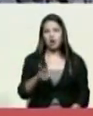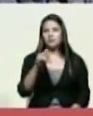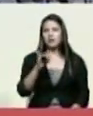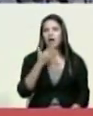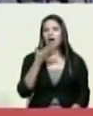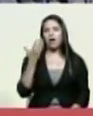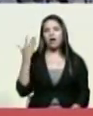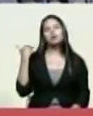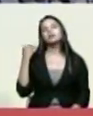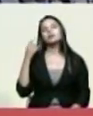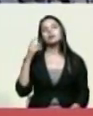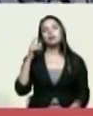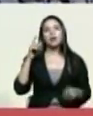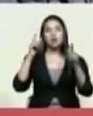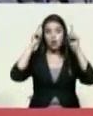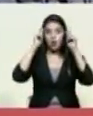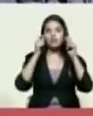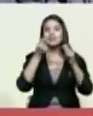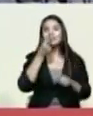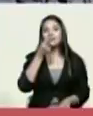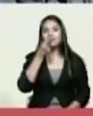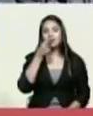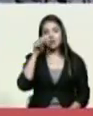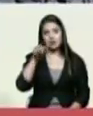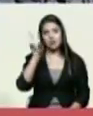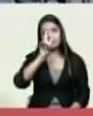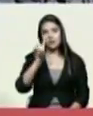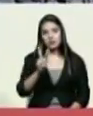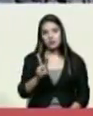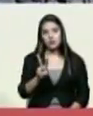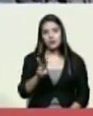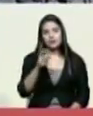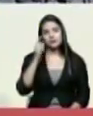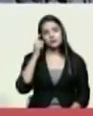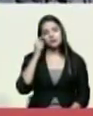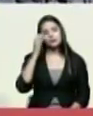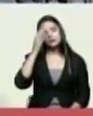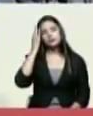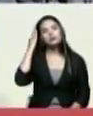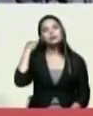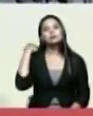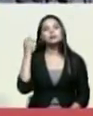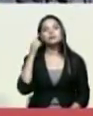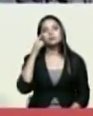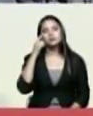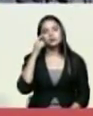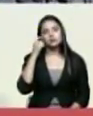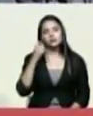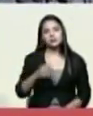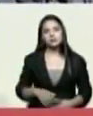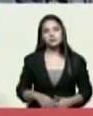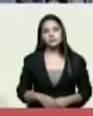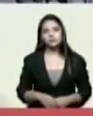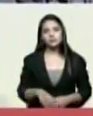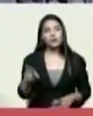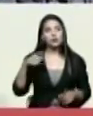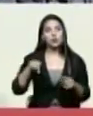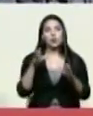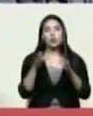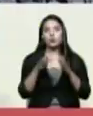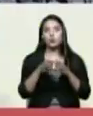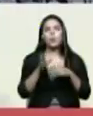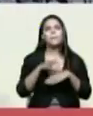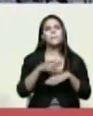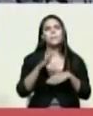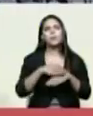cosa, las boinas verdes que ustedes veían aquí en Venezuela, eran los cazadores. El término cazadores, las unidades de cazadores, era